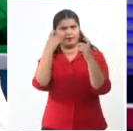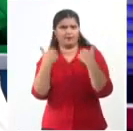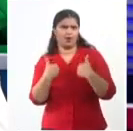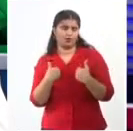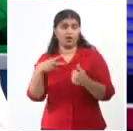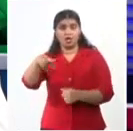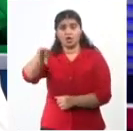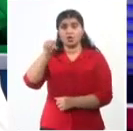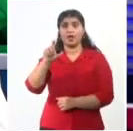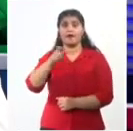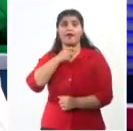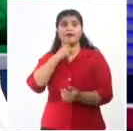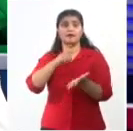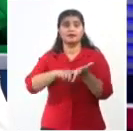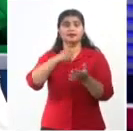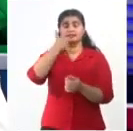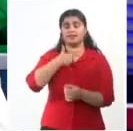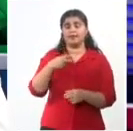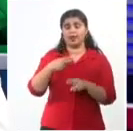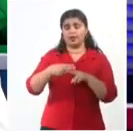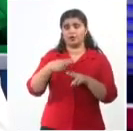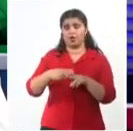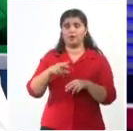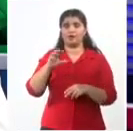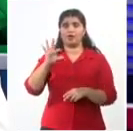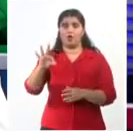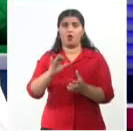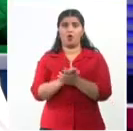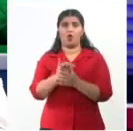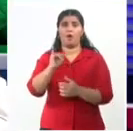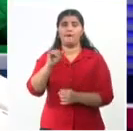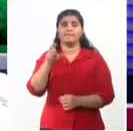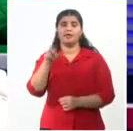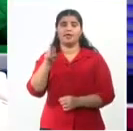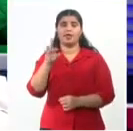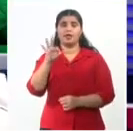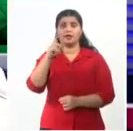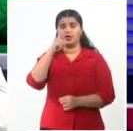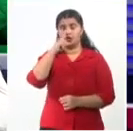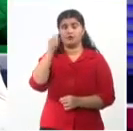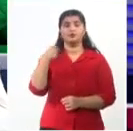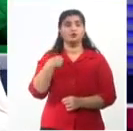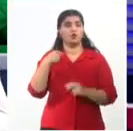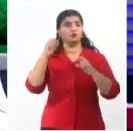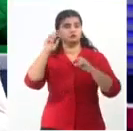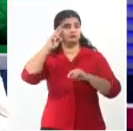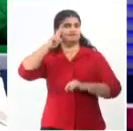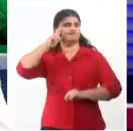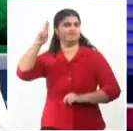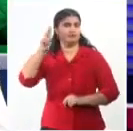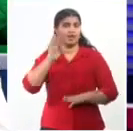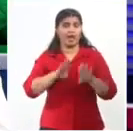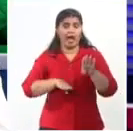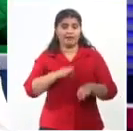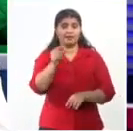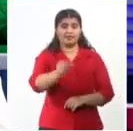nueva variante. Siempre tenemos que recordar, yo lo digo, por si todavía hay personas que no se han